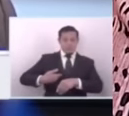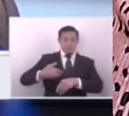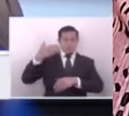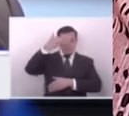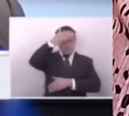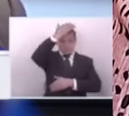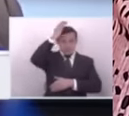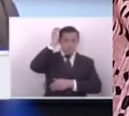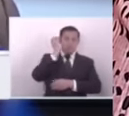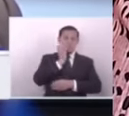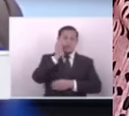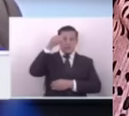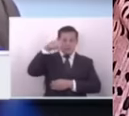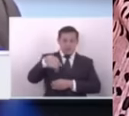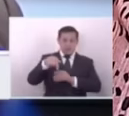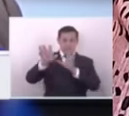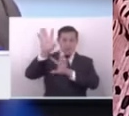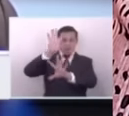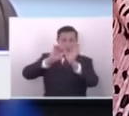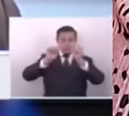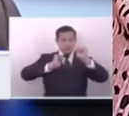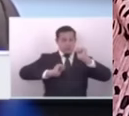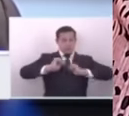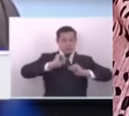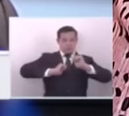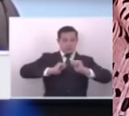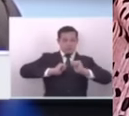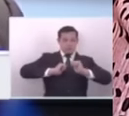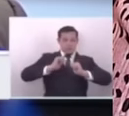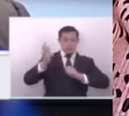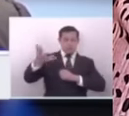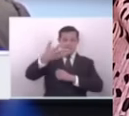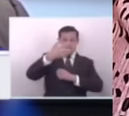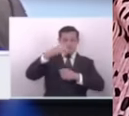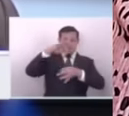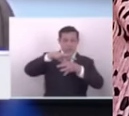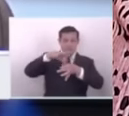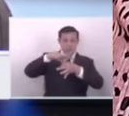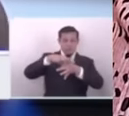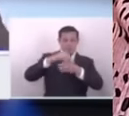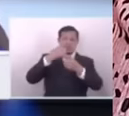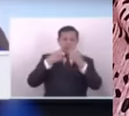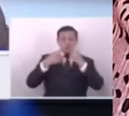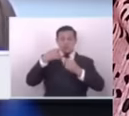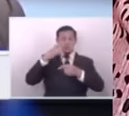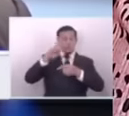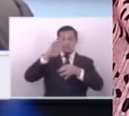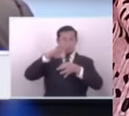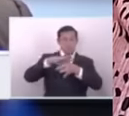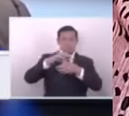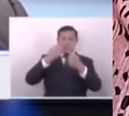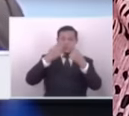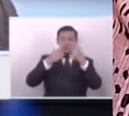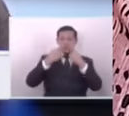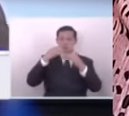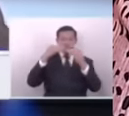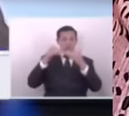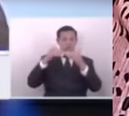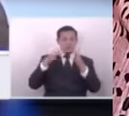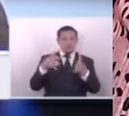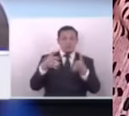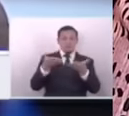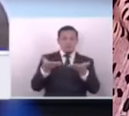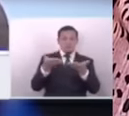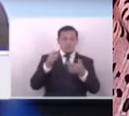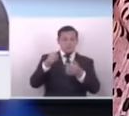República, aquí algunos actúan como la gata angora. Votamos, lloran. No votamos, también lloran.